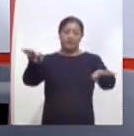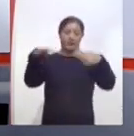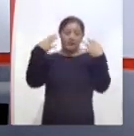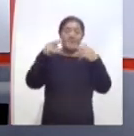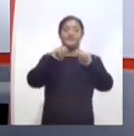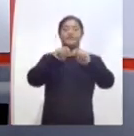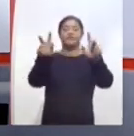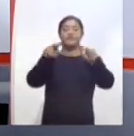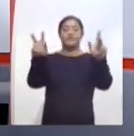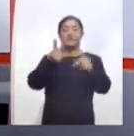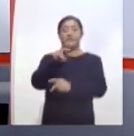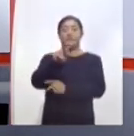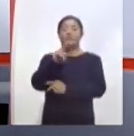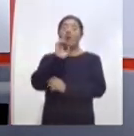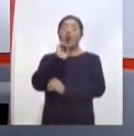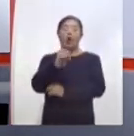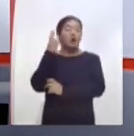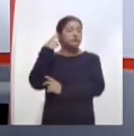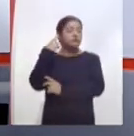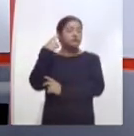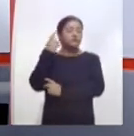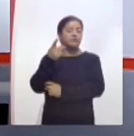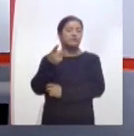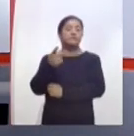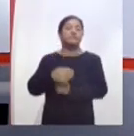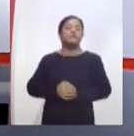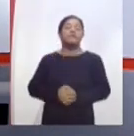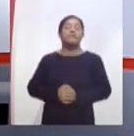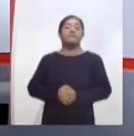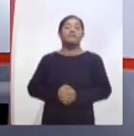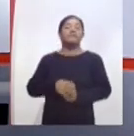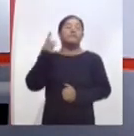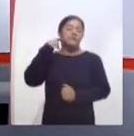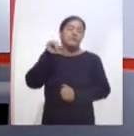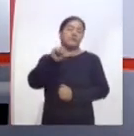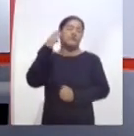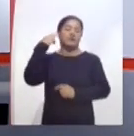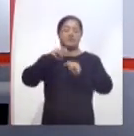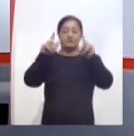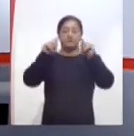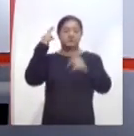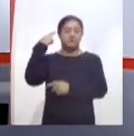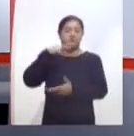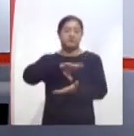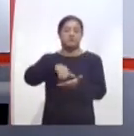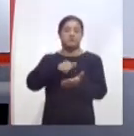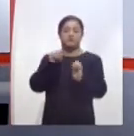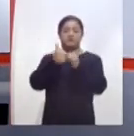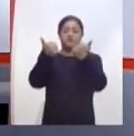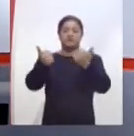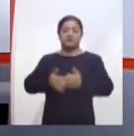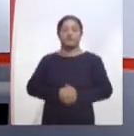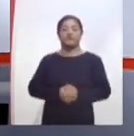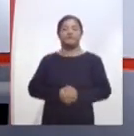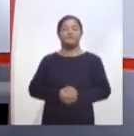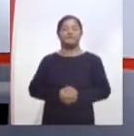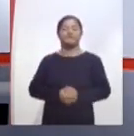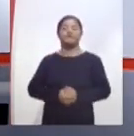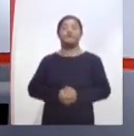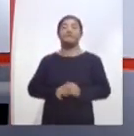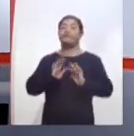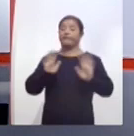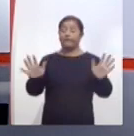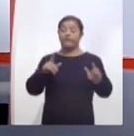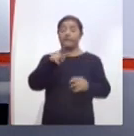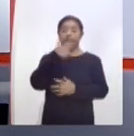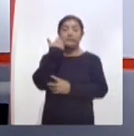Tlaxcala Televisión o nos van escuchando a través de Radio Altiplano, Radio Tlaxcala y Radio Calpulalpan. Ya están a sus